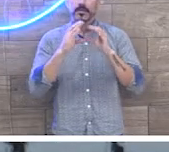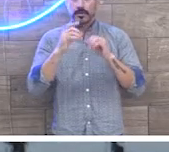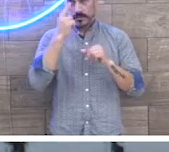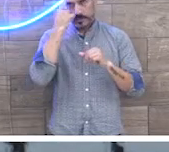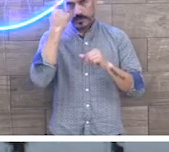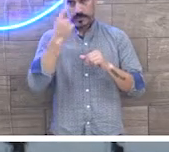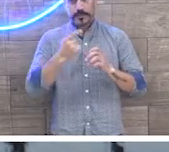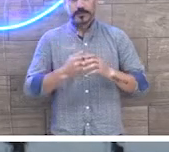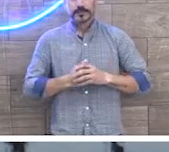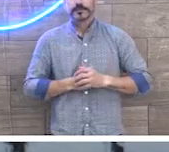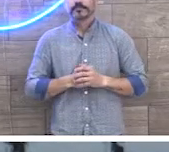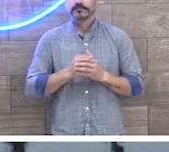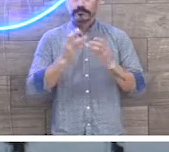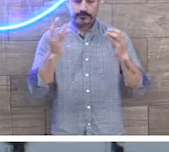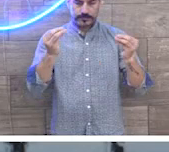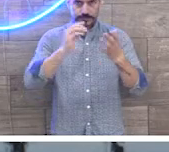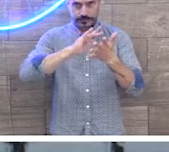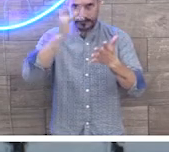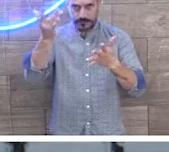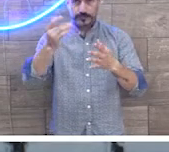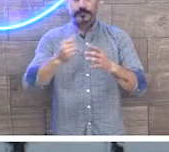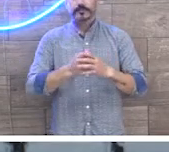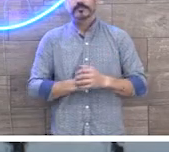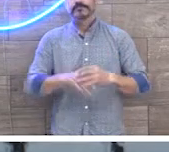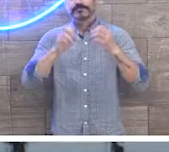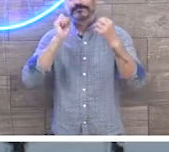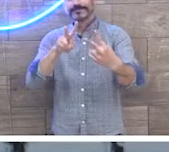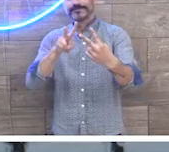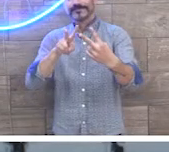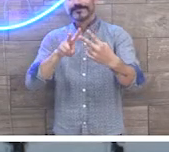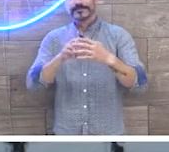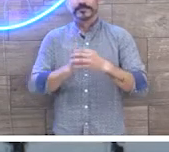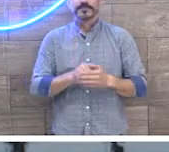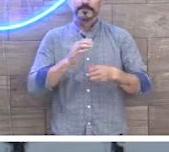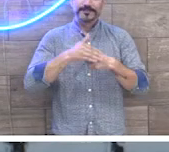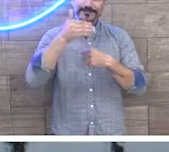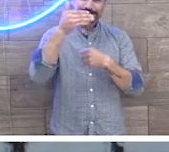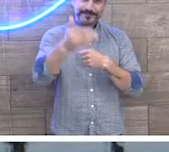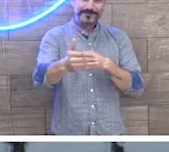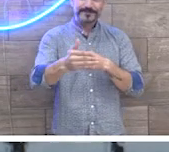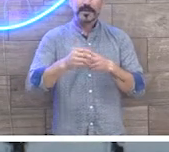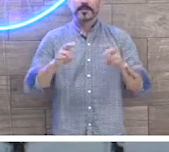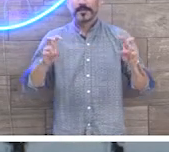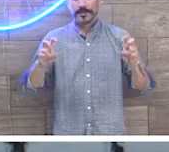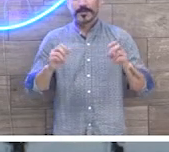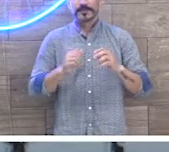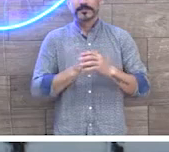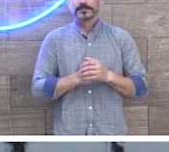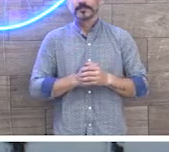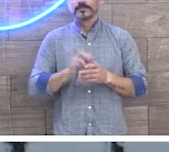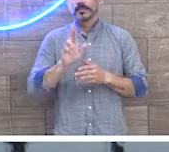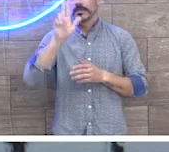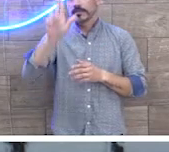para toda nuestra comunidad sorda. Pues muchísimas gracias, amigos. Nos vemos en una siguiente emisión de Abran Cancha, próximo